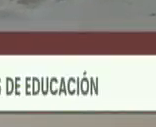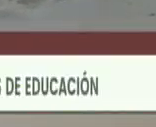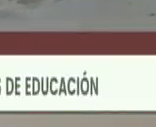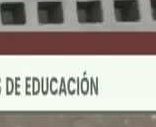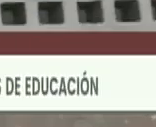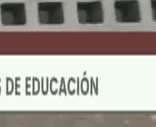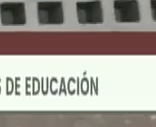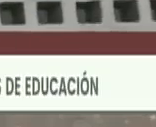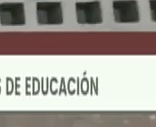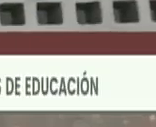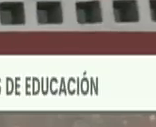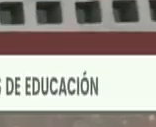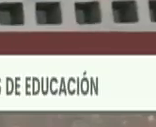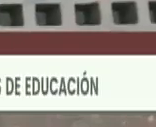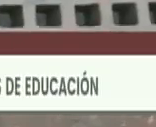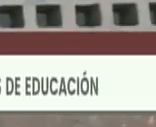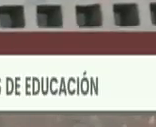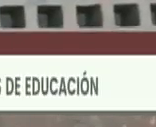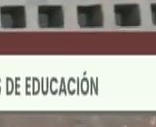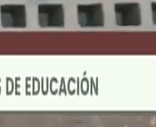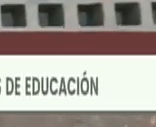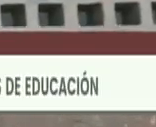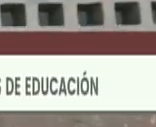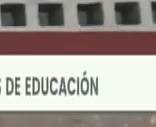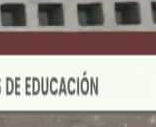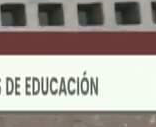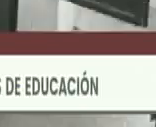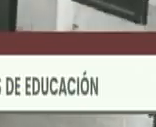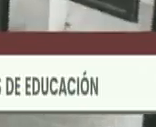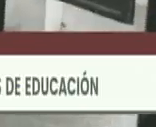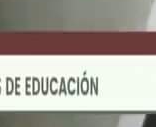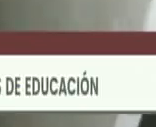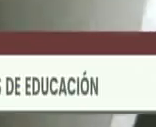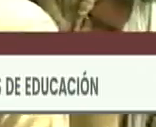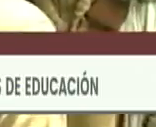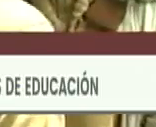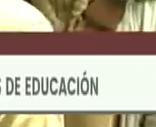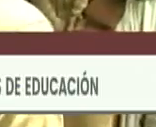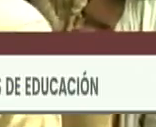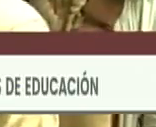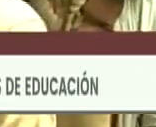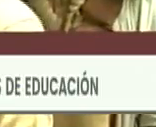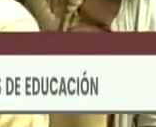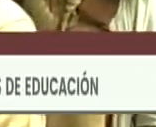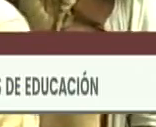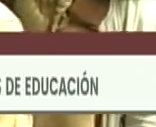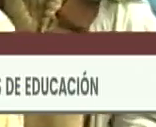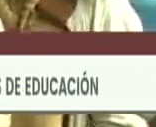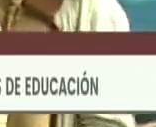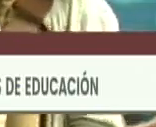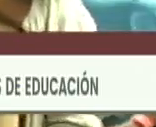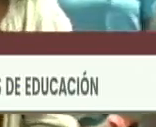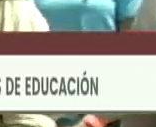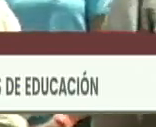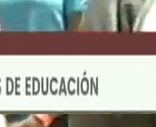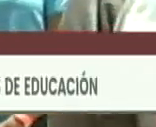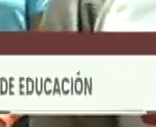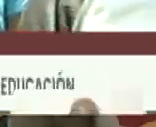comunitarias militares para recuperar nuestras escuelas, nuestros liceos y la educación, una de las prioridades establecidas por nuestro pueblo y nuestro